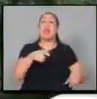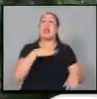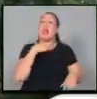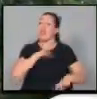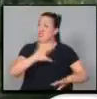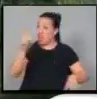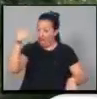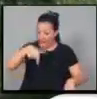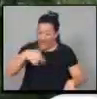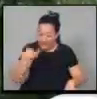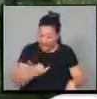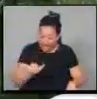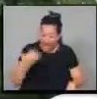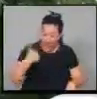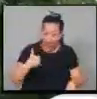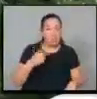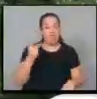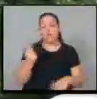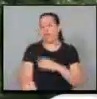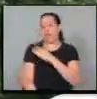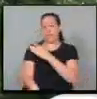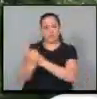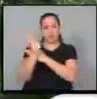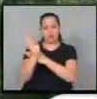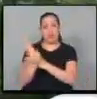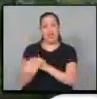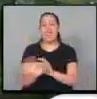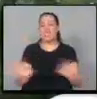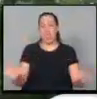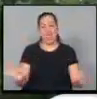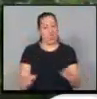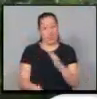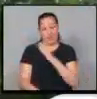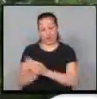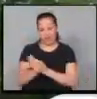a la Argentina los podamos expulsar rápidamente.